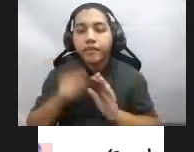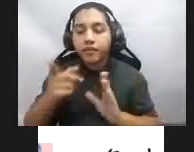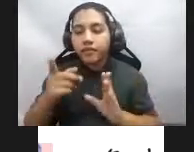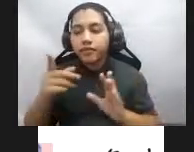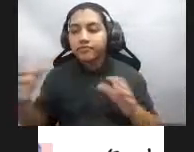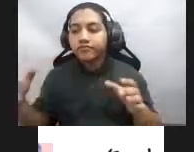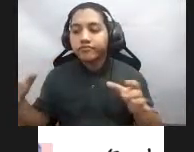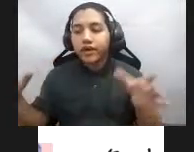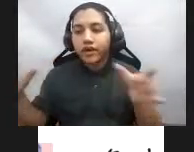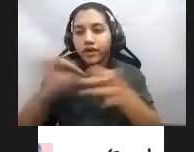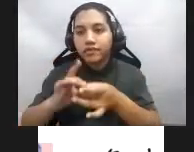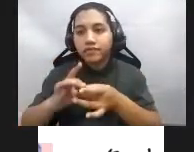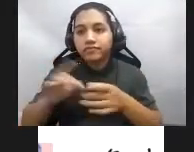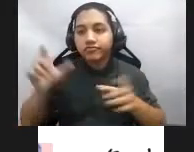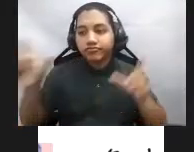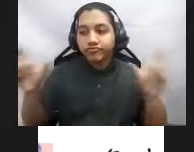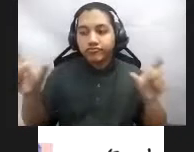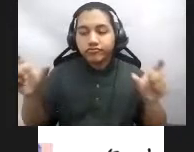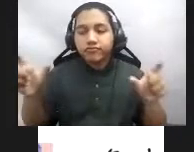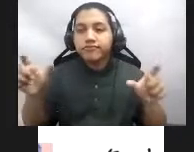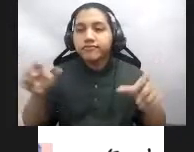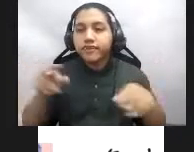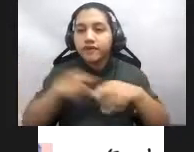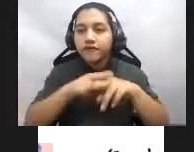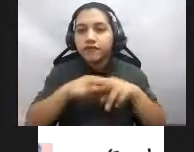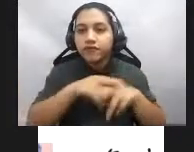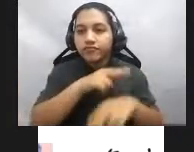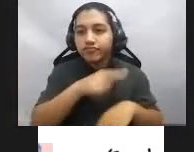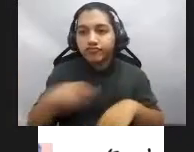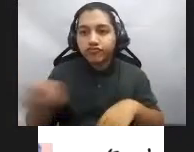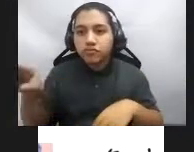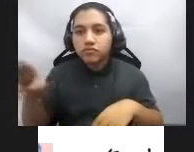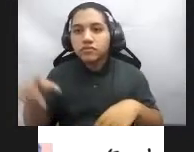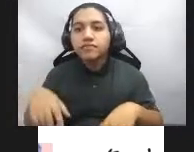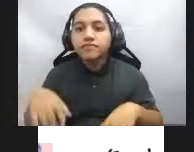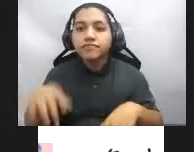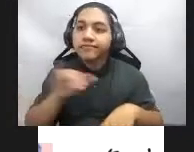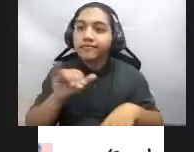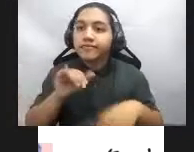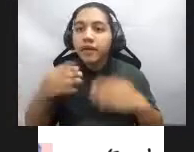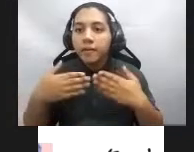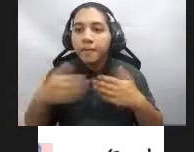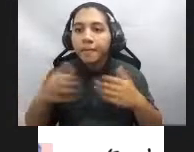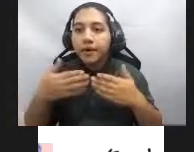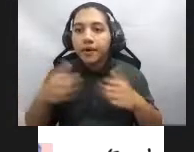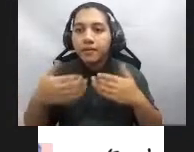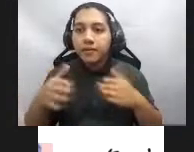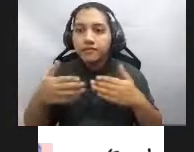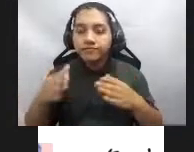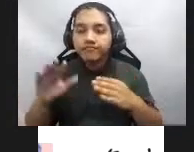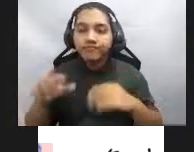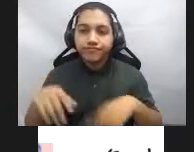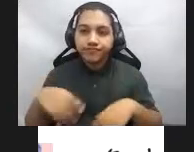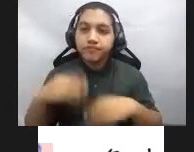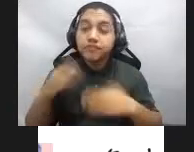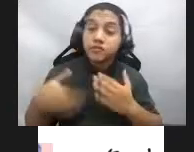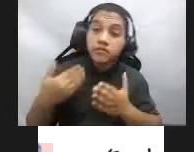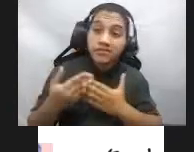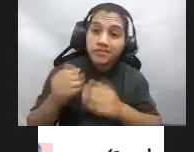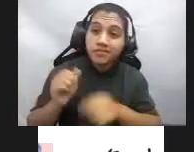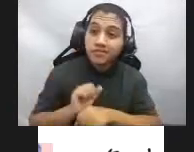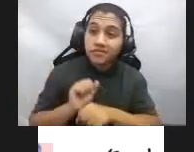famoso transcontinental. En el caso de Panamá, también llegaron a trabajar en la construcción